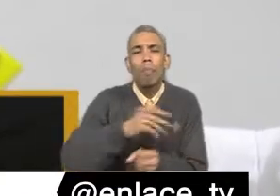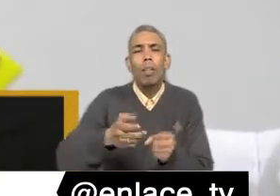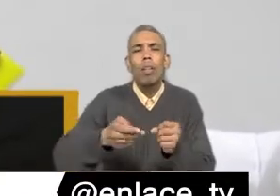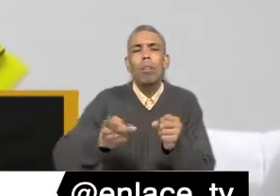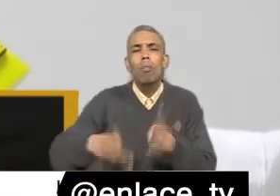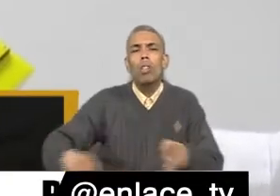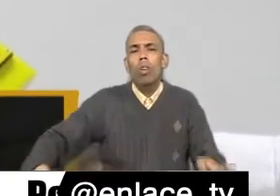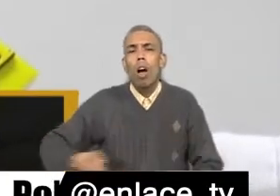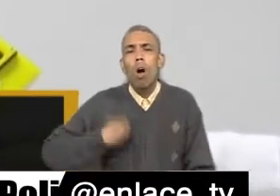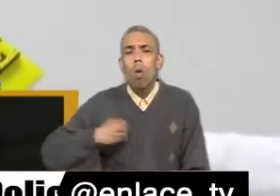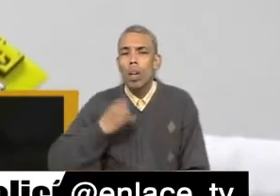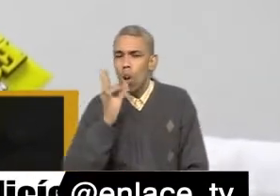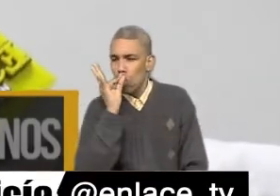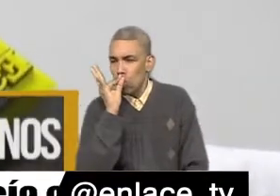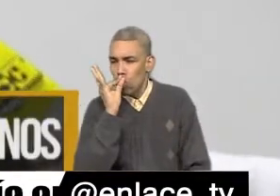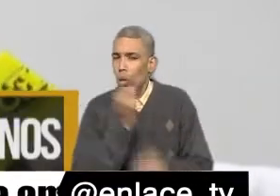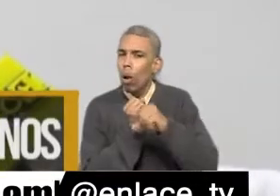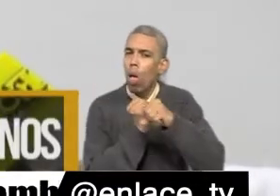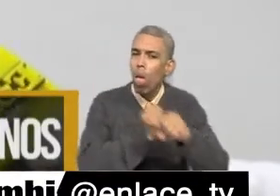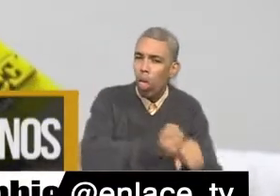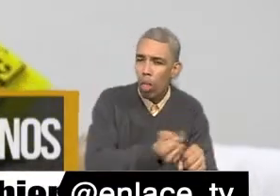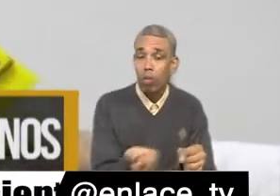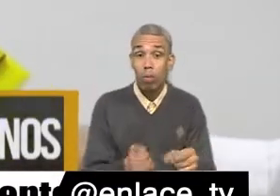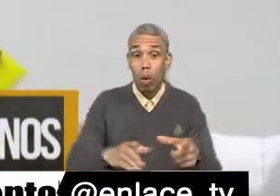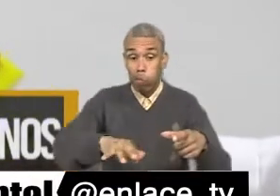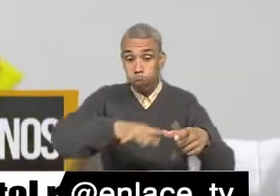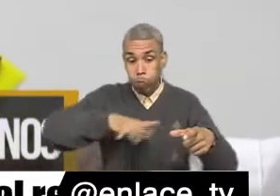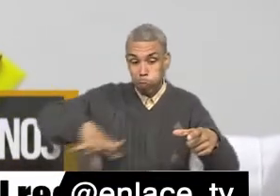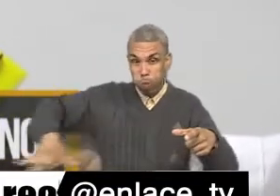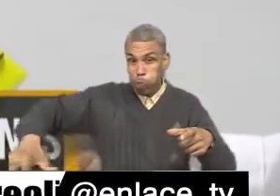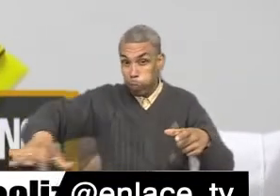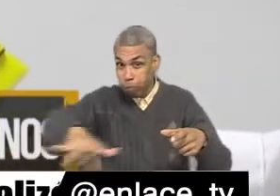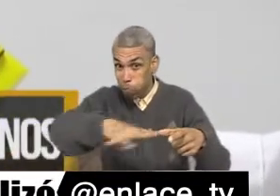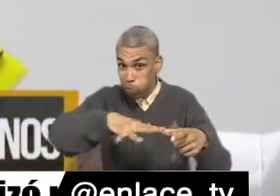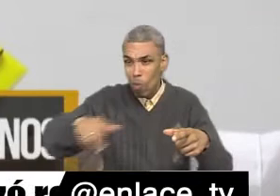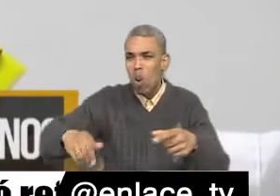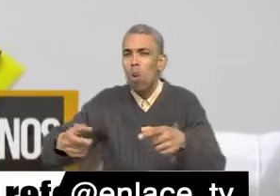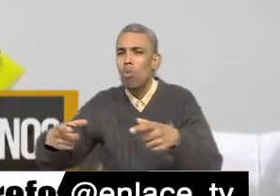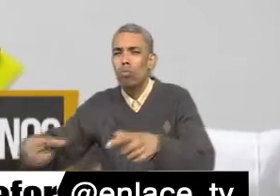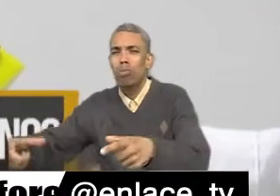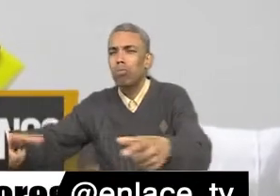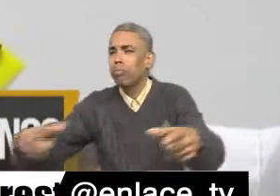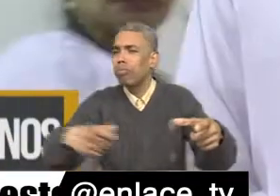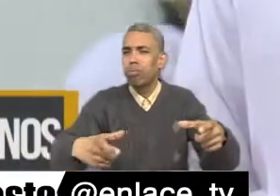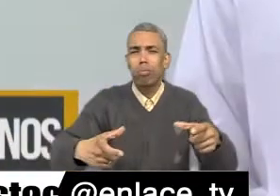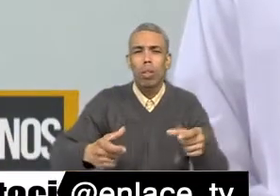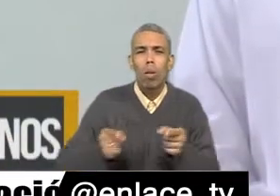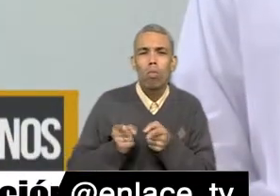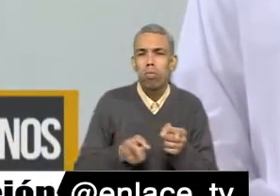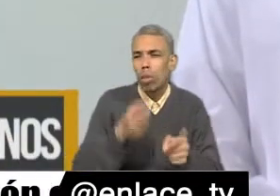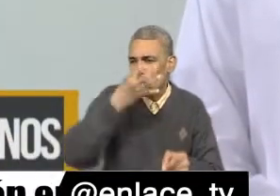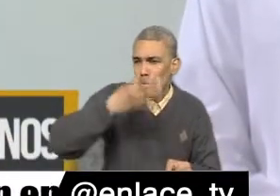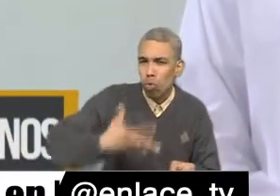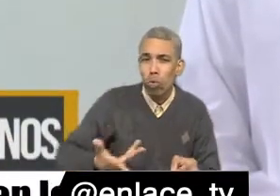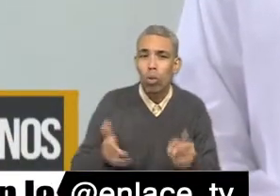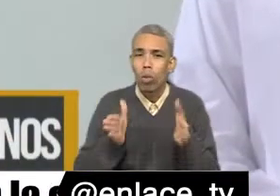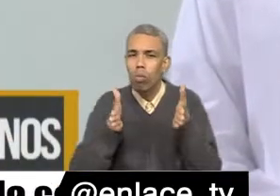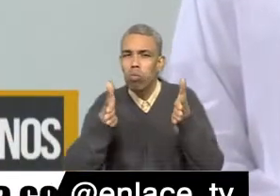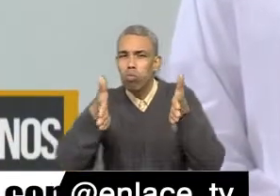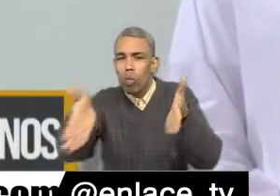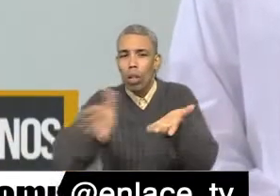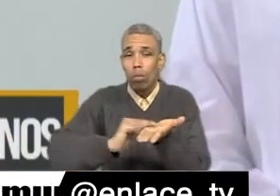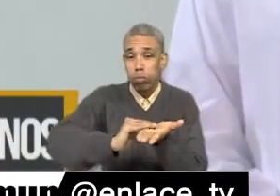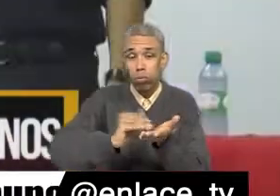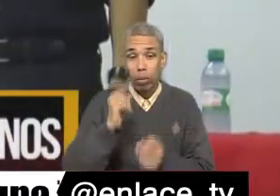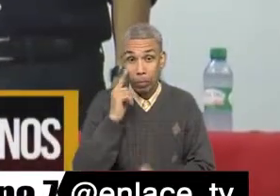por salvar la Ciénaga de San Silvestre, por la infraestructura, por su carretera vial. Asimismo lo hizo el representante Ciro